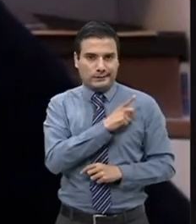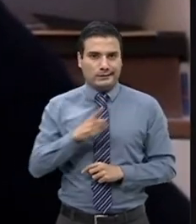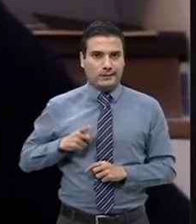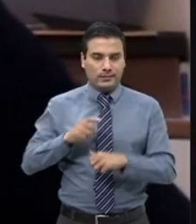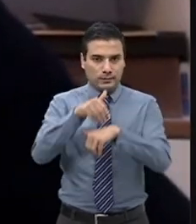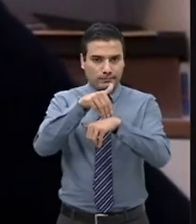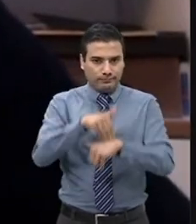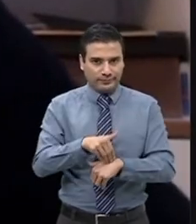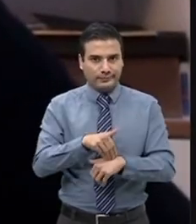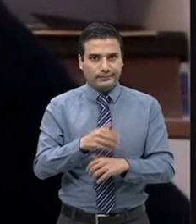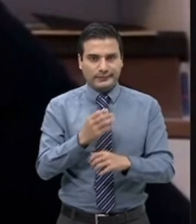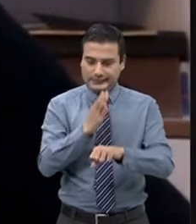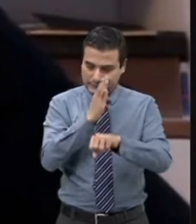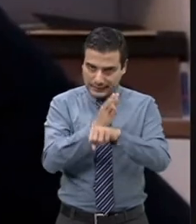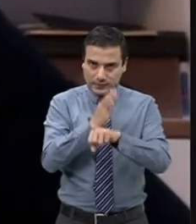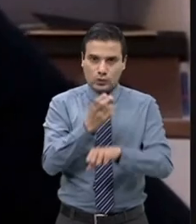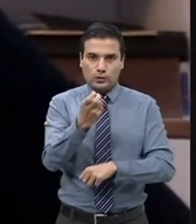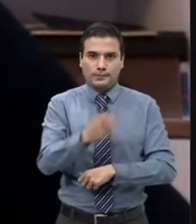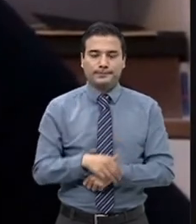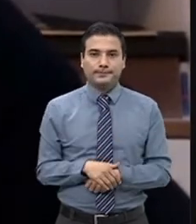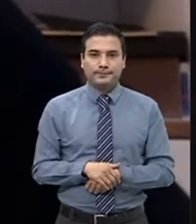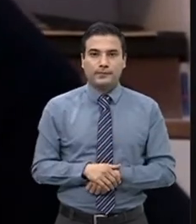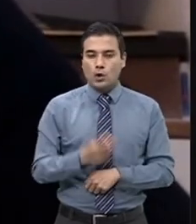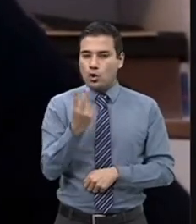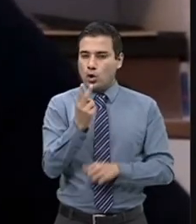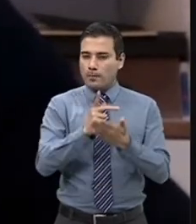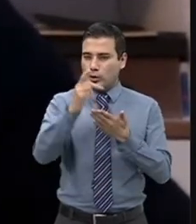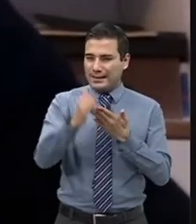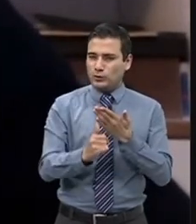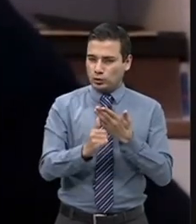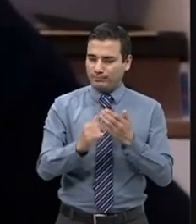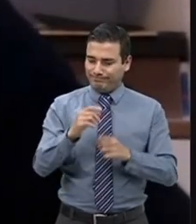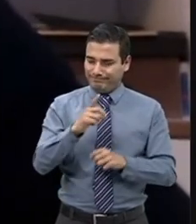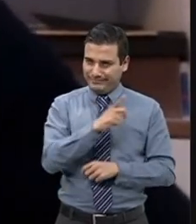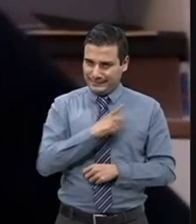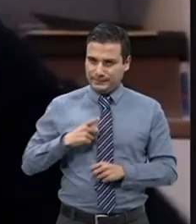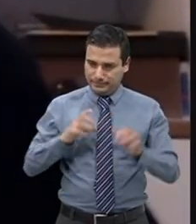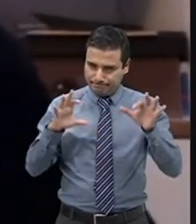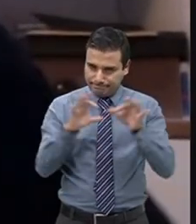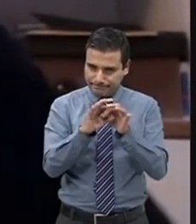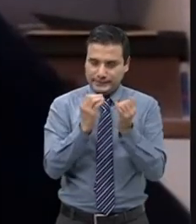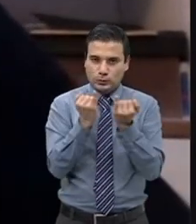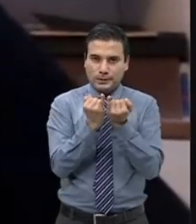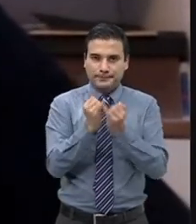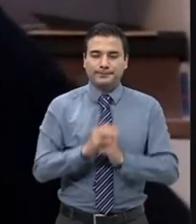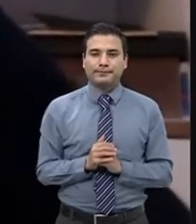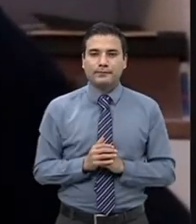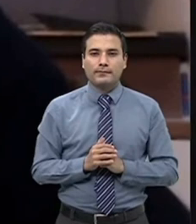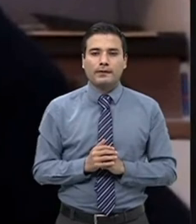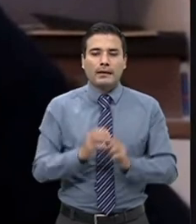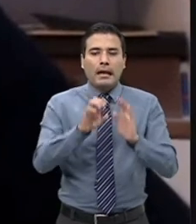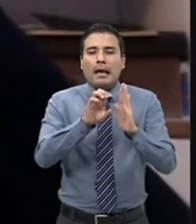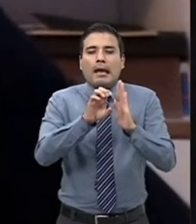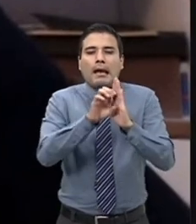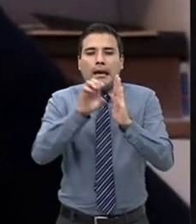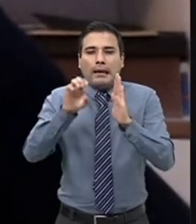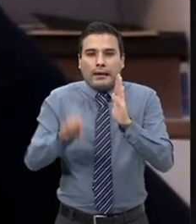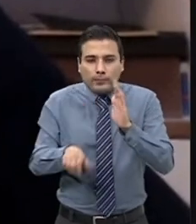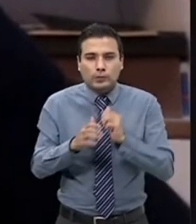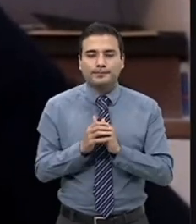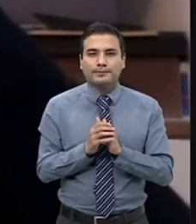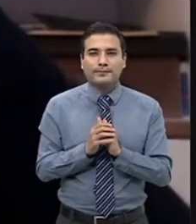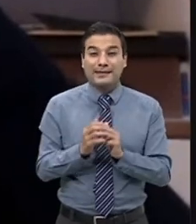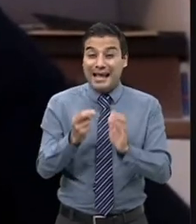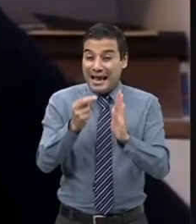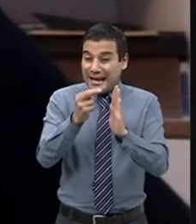que existe entre los dos proyectos si nosotros estableciéramos los mismos criterios este que le